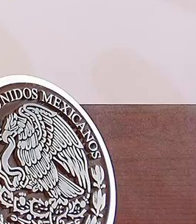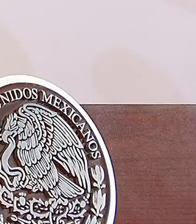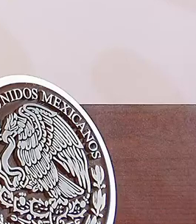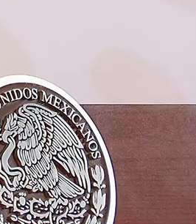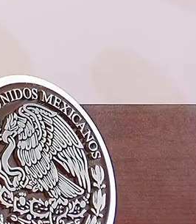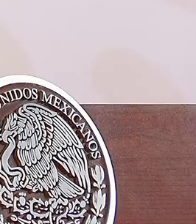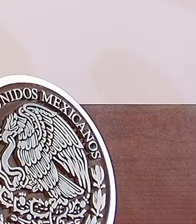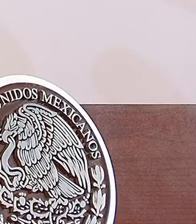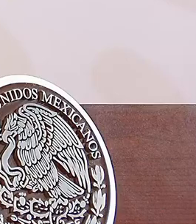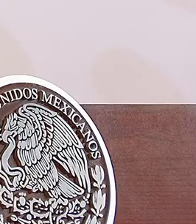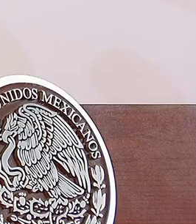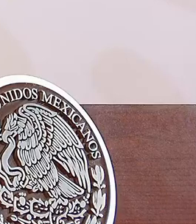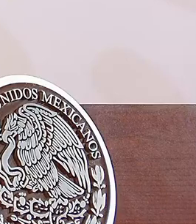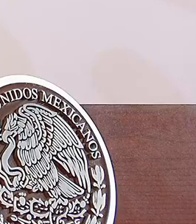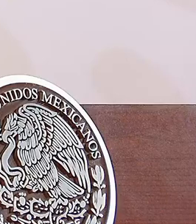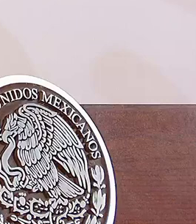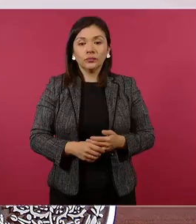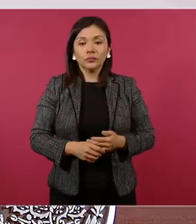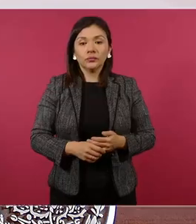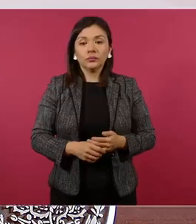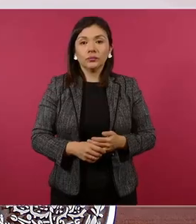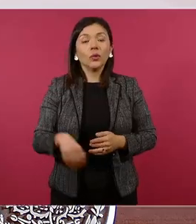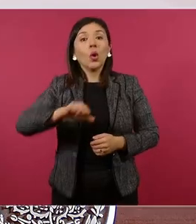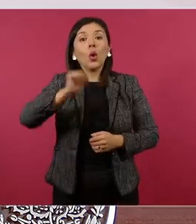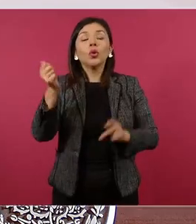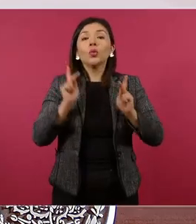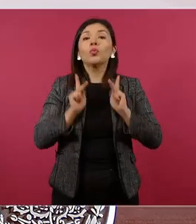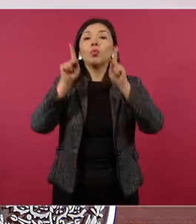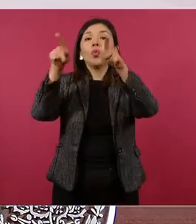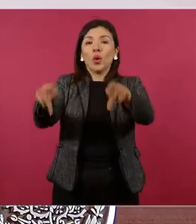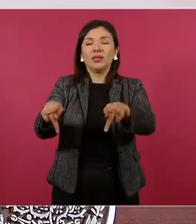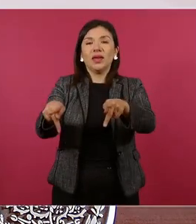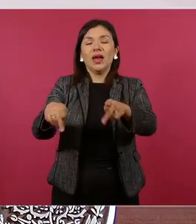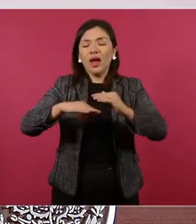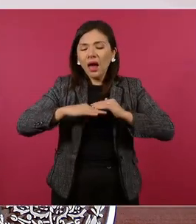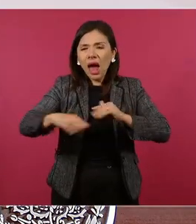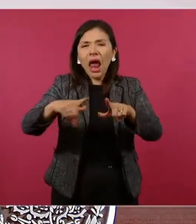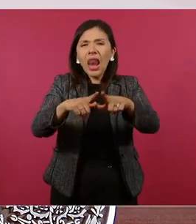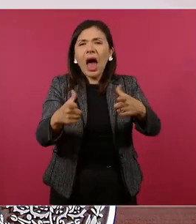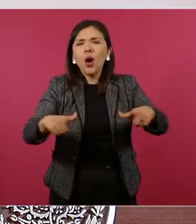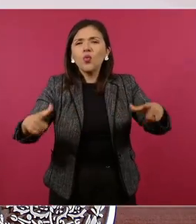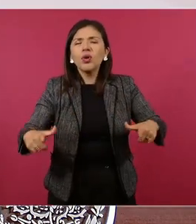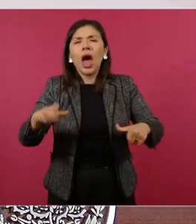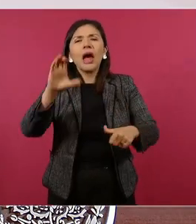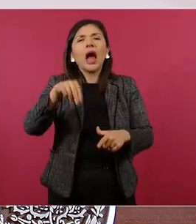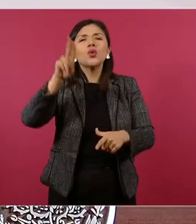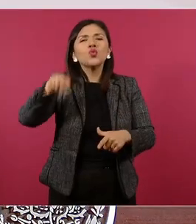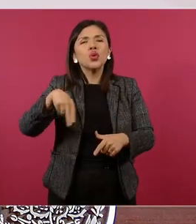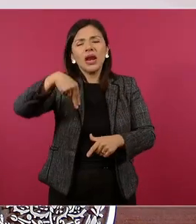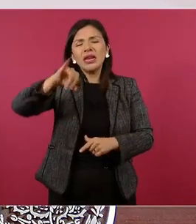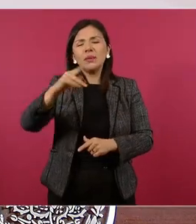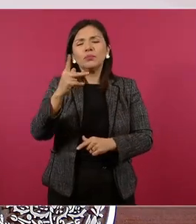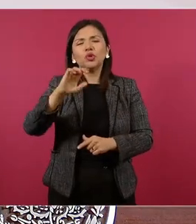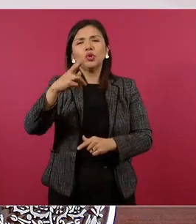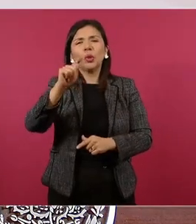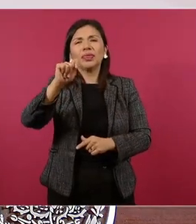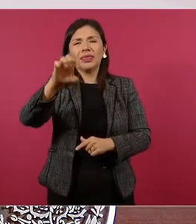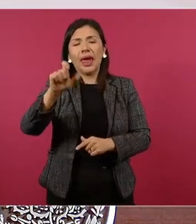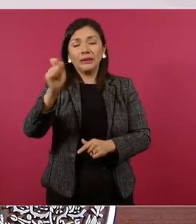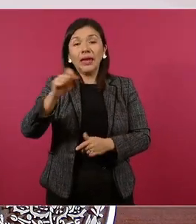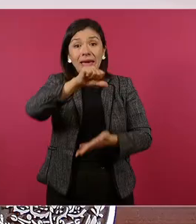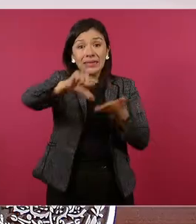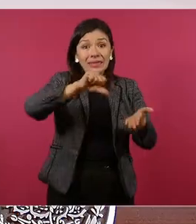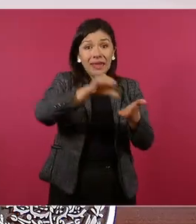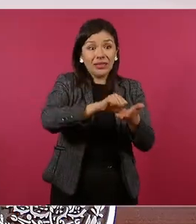el puente vehicular eh nichupté que está sobre la laguna nichupté ahí en Cancún permite conectar el centro de